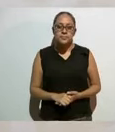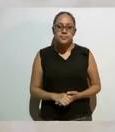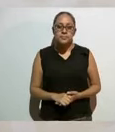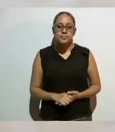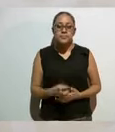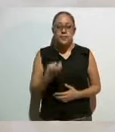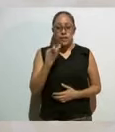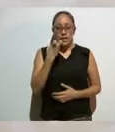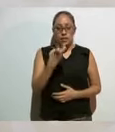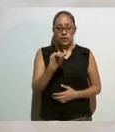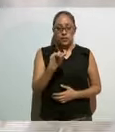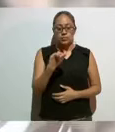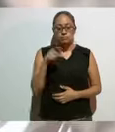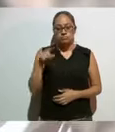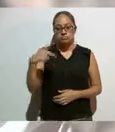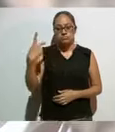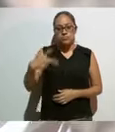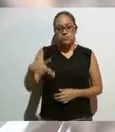es de la nación,